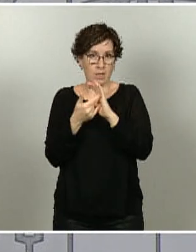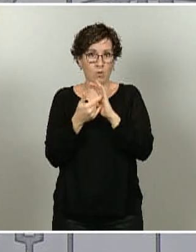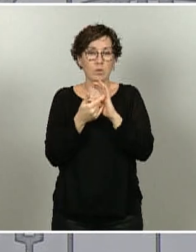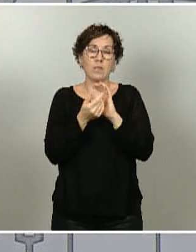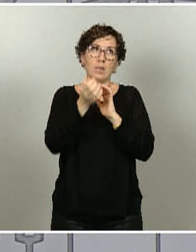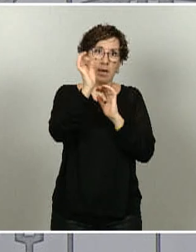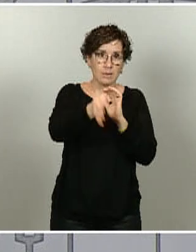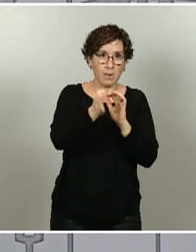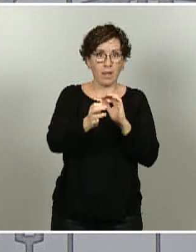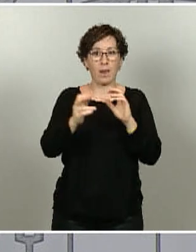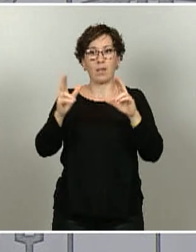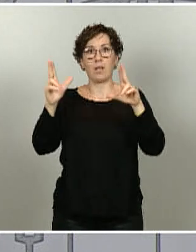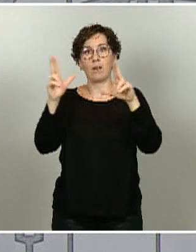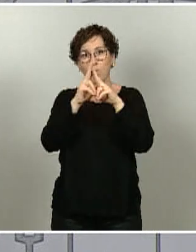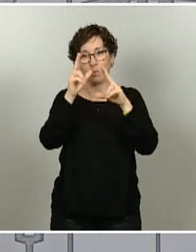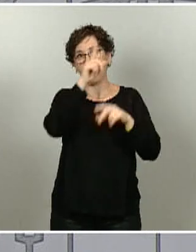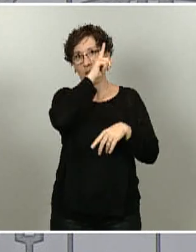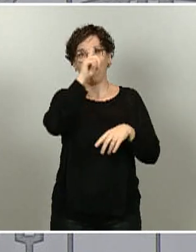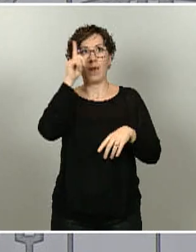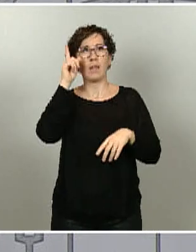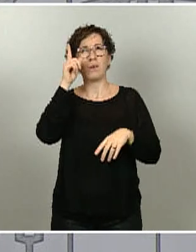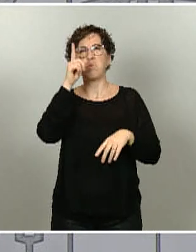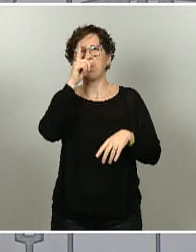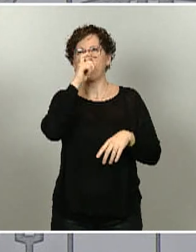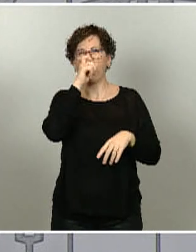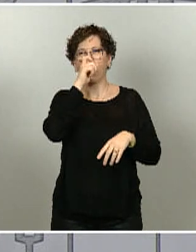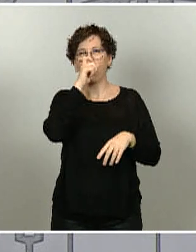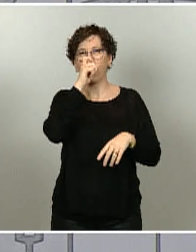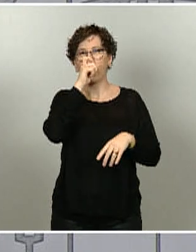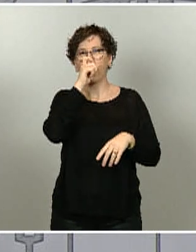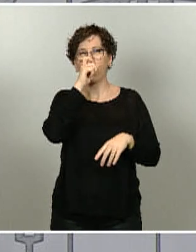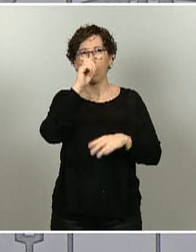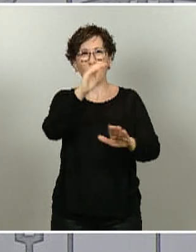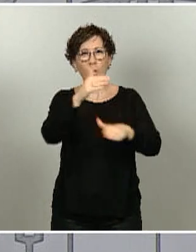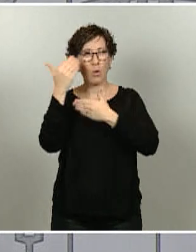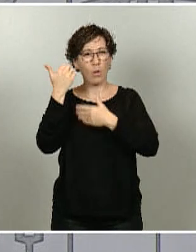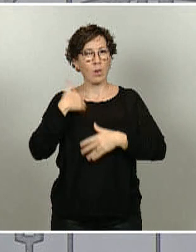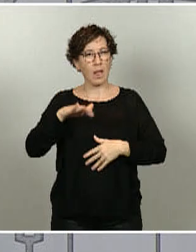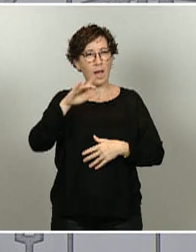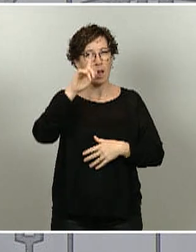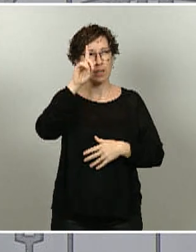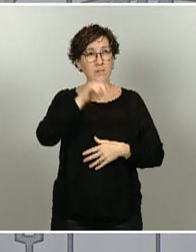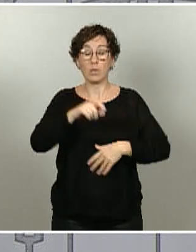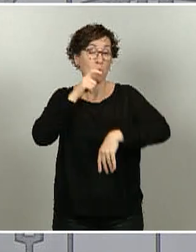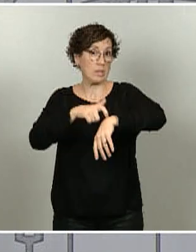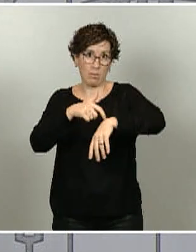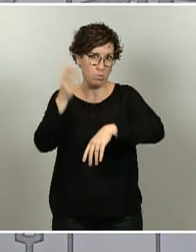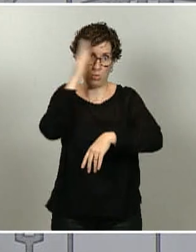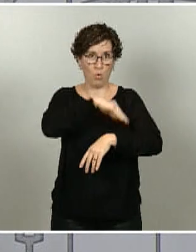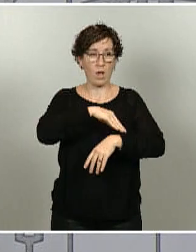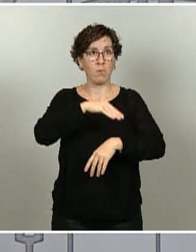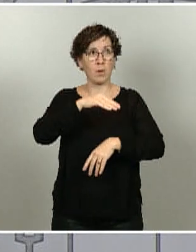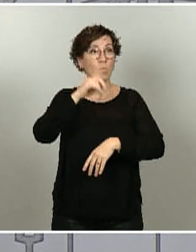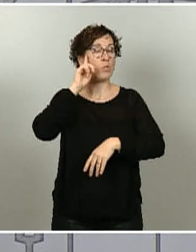Madrid, no recuerdo si se ha llegado ya, no he tenido tiempo de mirarlo ahora, se ha llegado ya a la solicitud. Una vez que